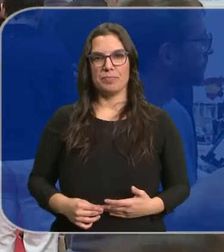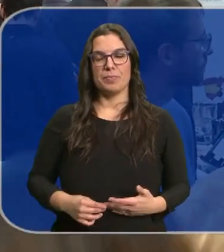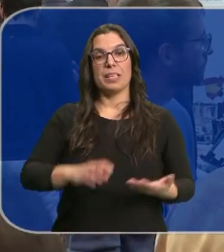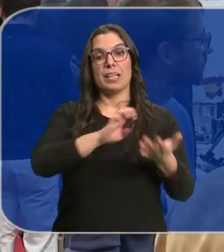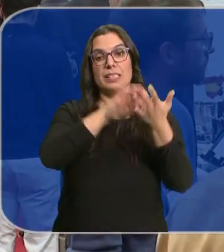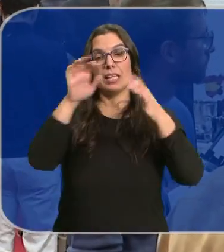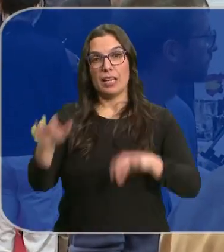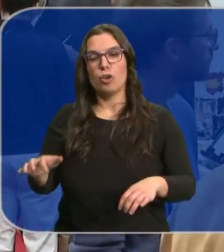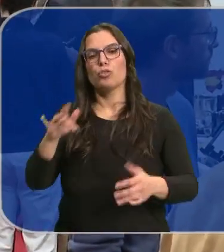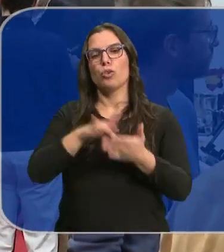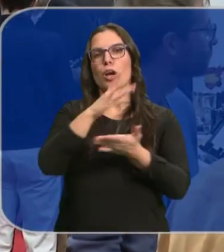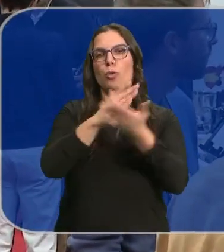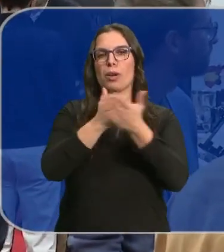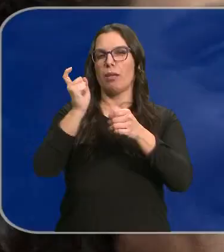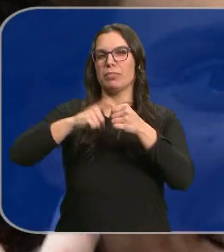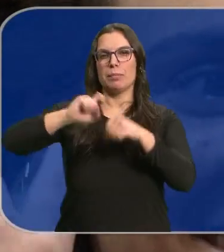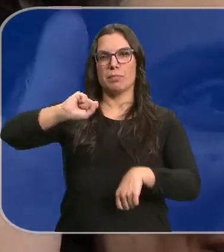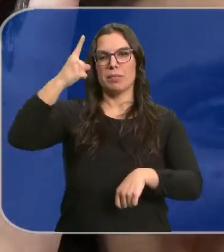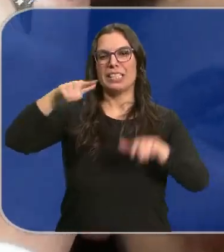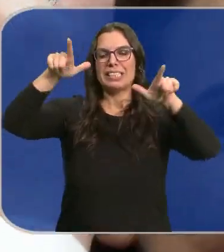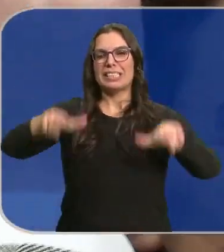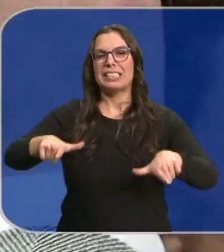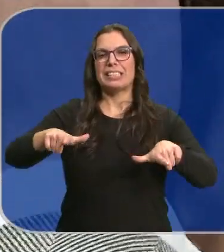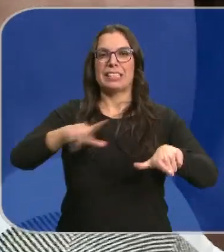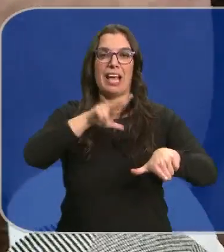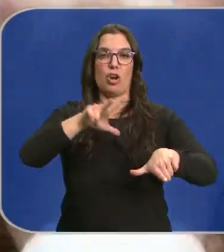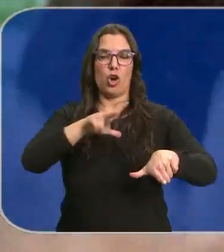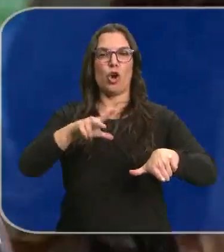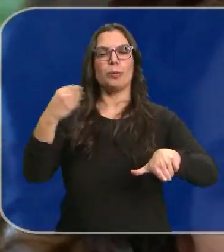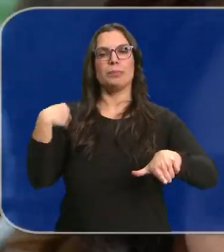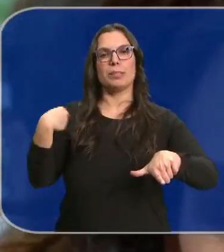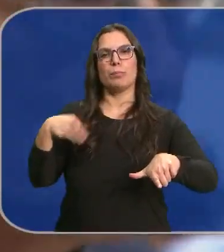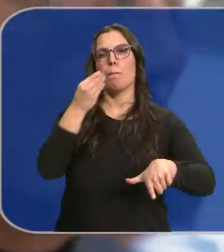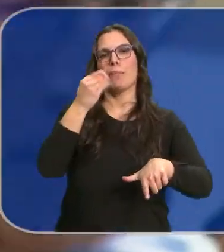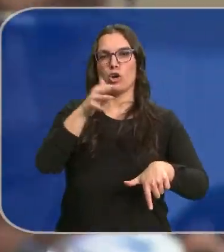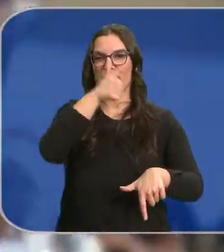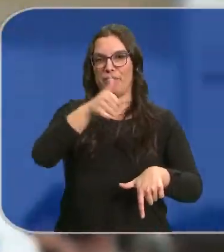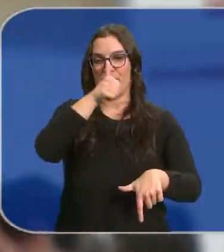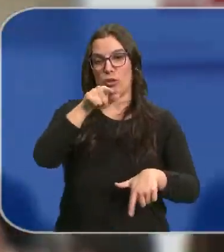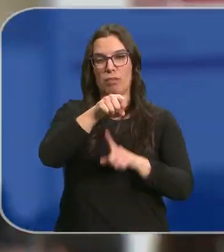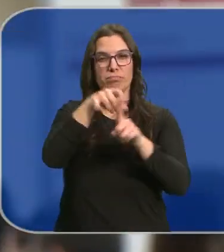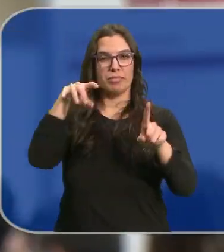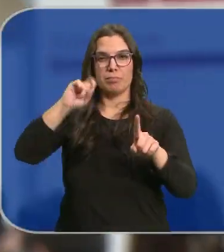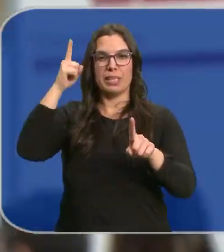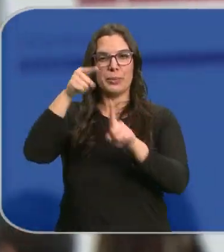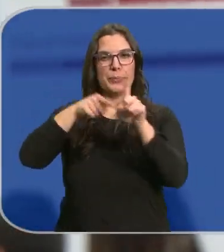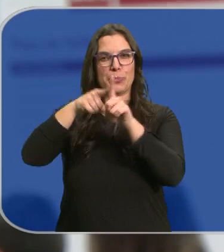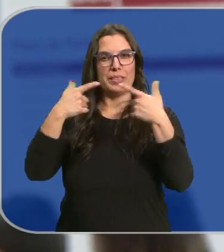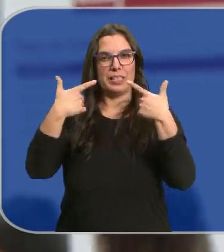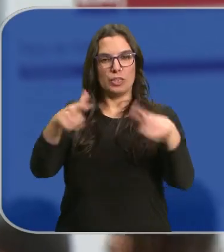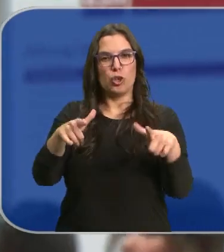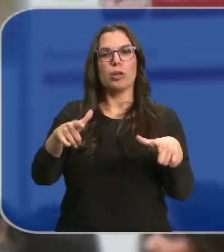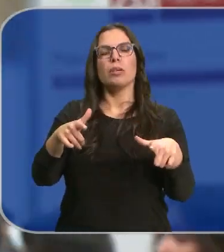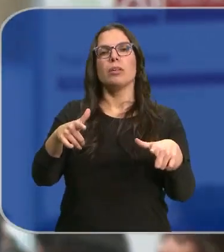Castilla y León es la comunidad con mayor representación en el Salón Peñín de los Mejores Vinos, el principal foro del sector donde solo están presentes